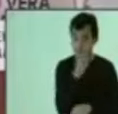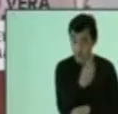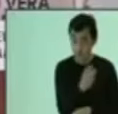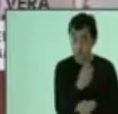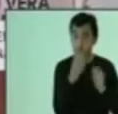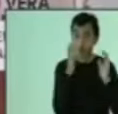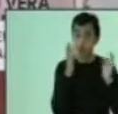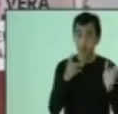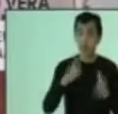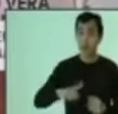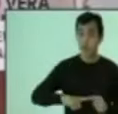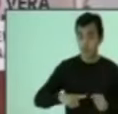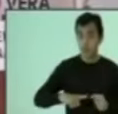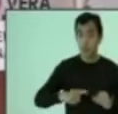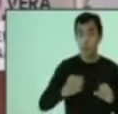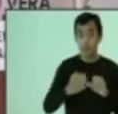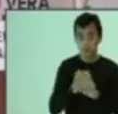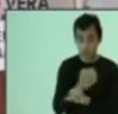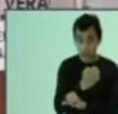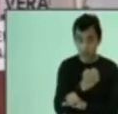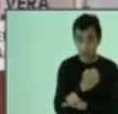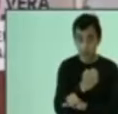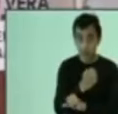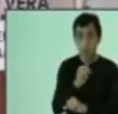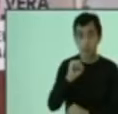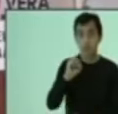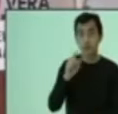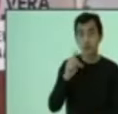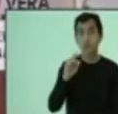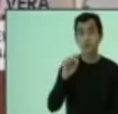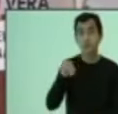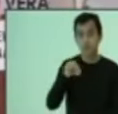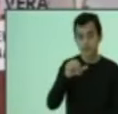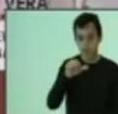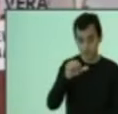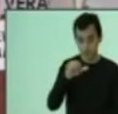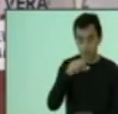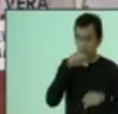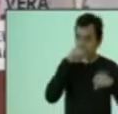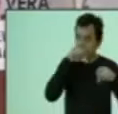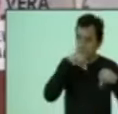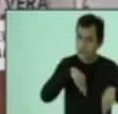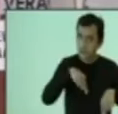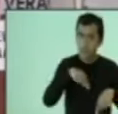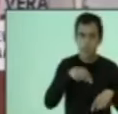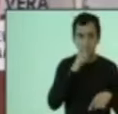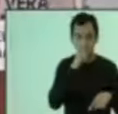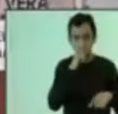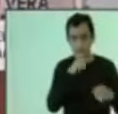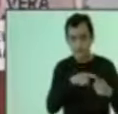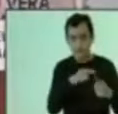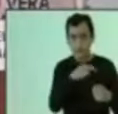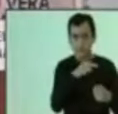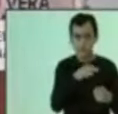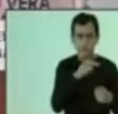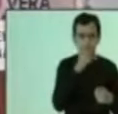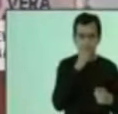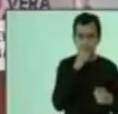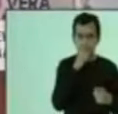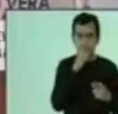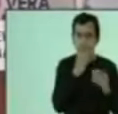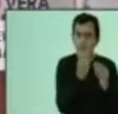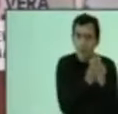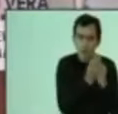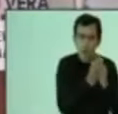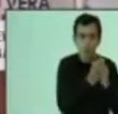de gobierno estatal, lo cual es SIPINA. De igual forma, queremos promover la capacitación de oficios